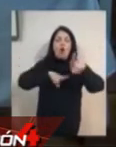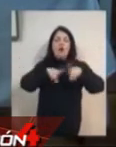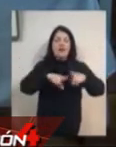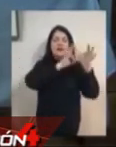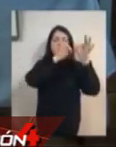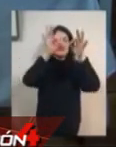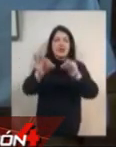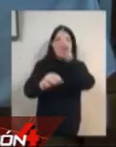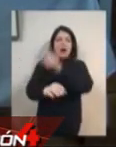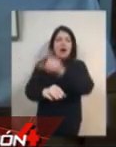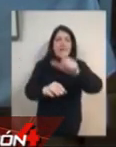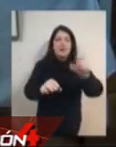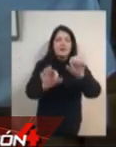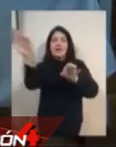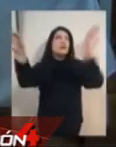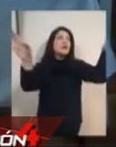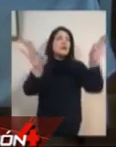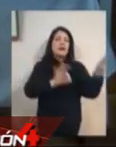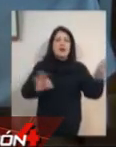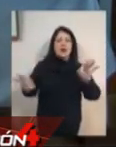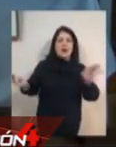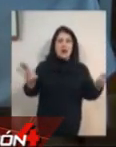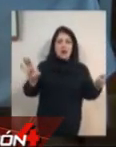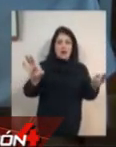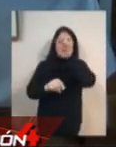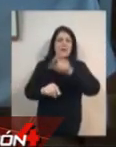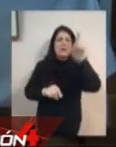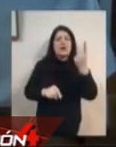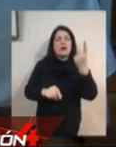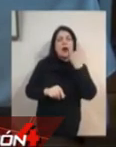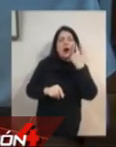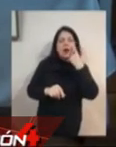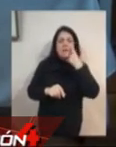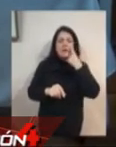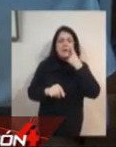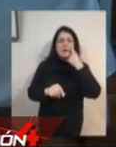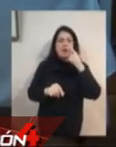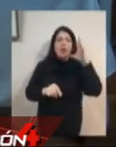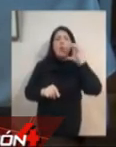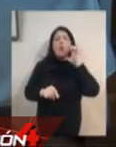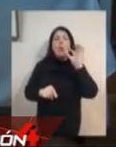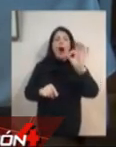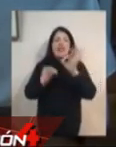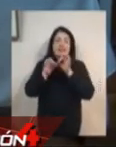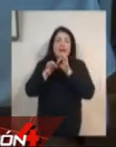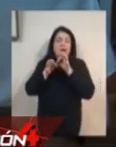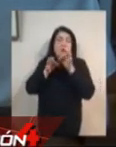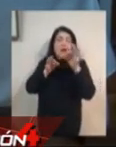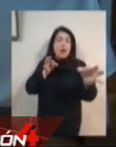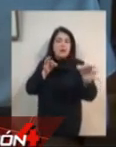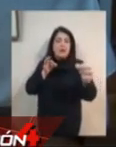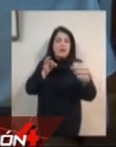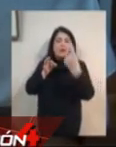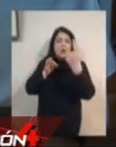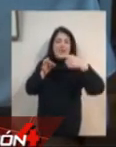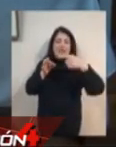los pobladores más aislados. Pensemos que estamos hablando de pobladores que viven alrededor de 40 kilómetros de distancia